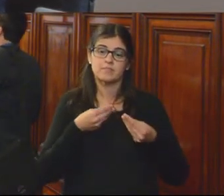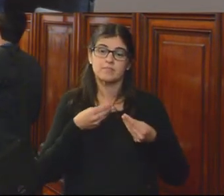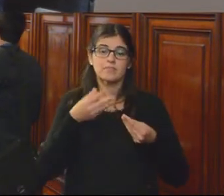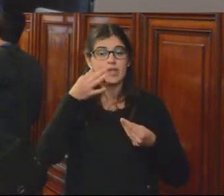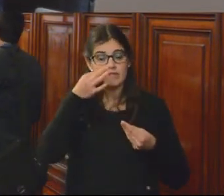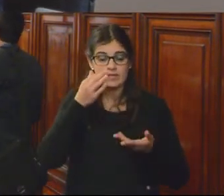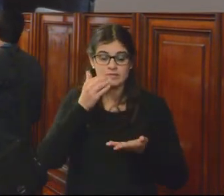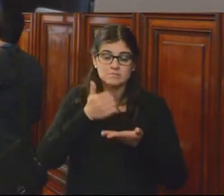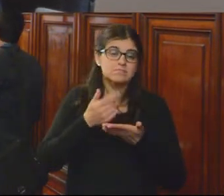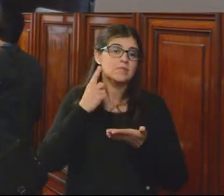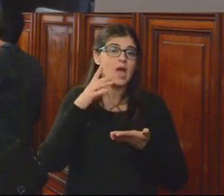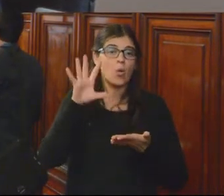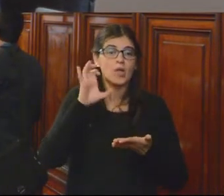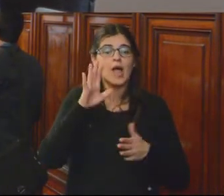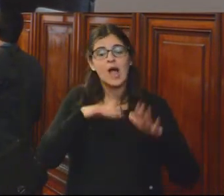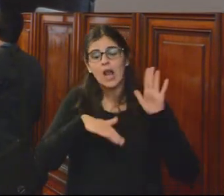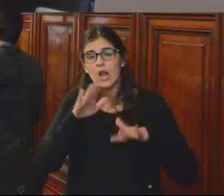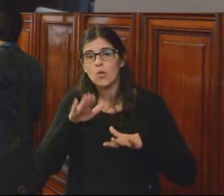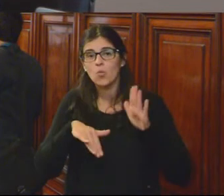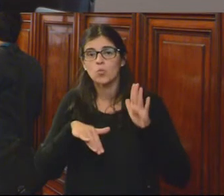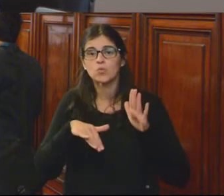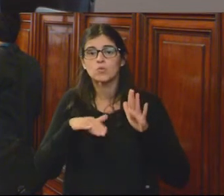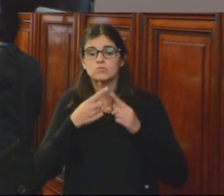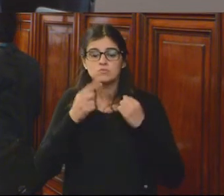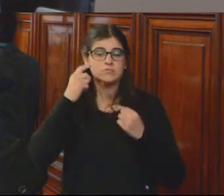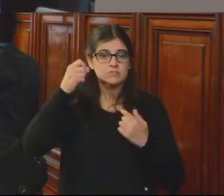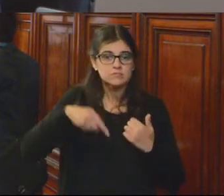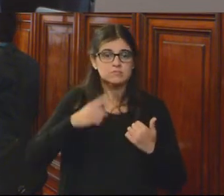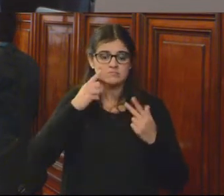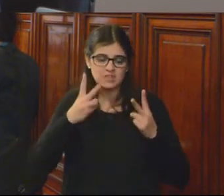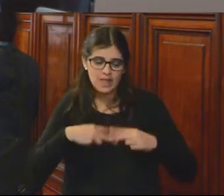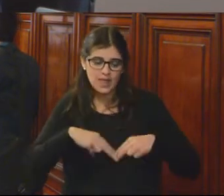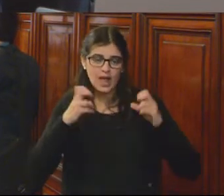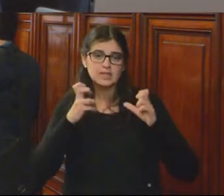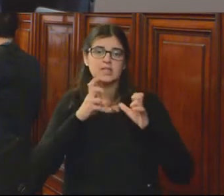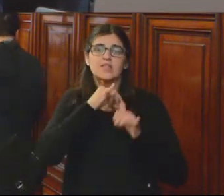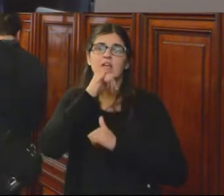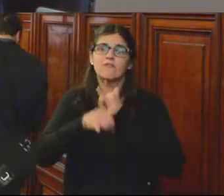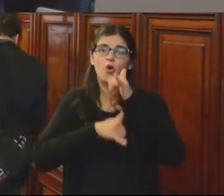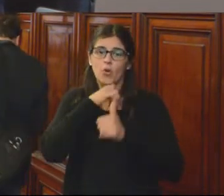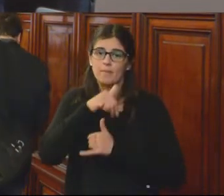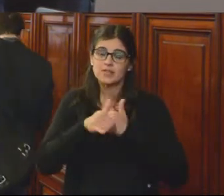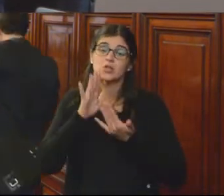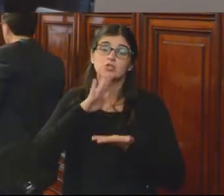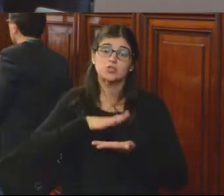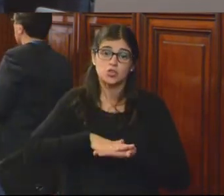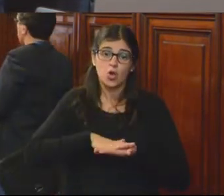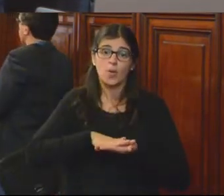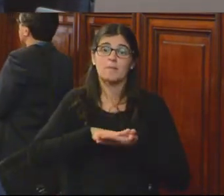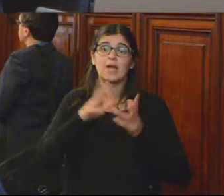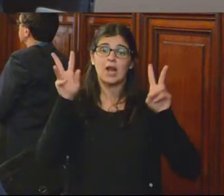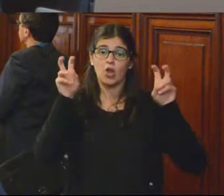presencialmente, escuchar algún tipo de reflexiones y análisis e información sobre los